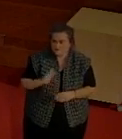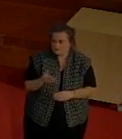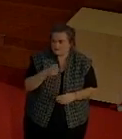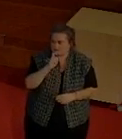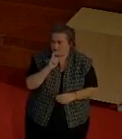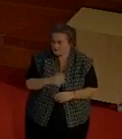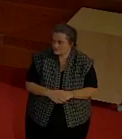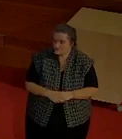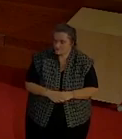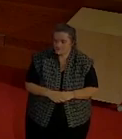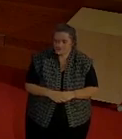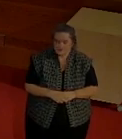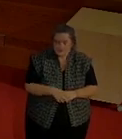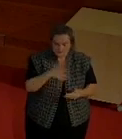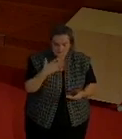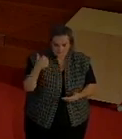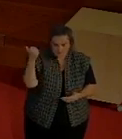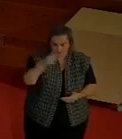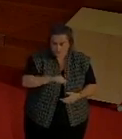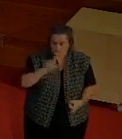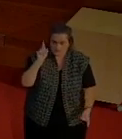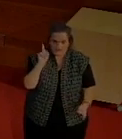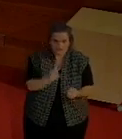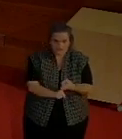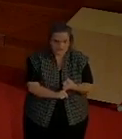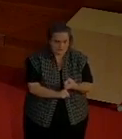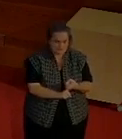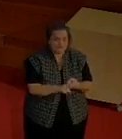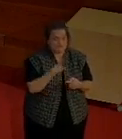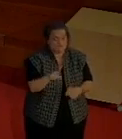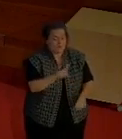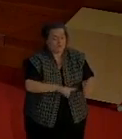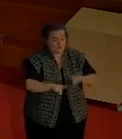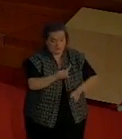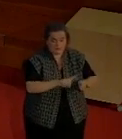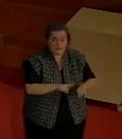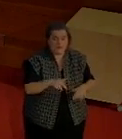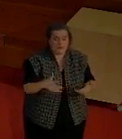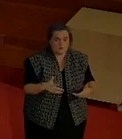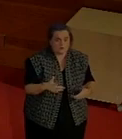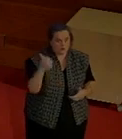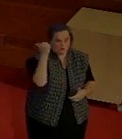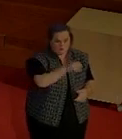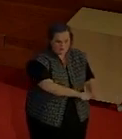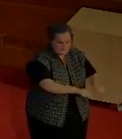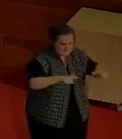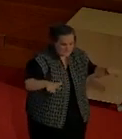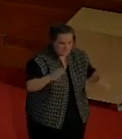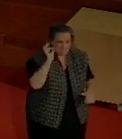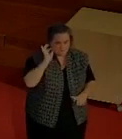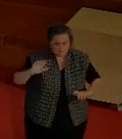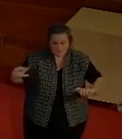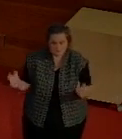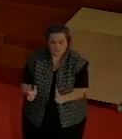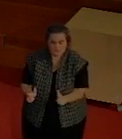mismo para un hombre en China casarse es un verdadero problema porque hay muchos más hombres que mujeres en función de la política de